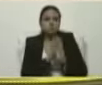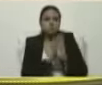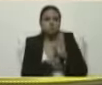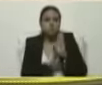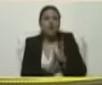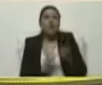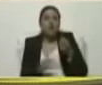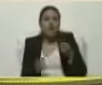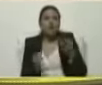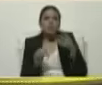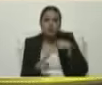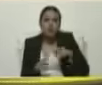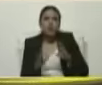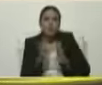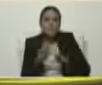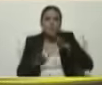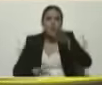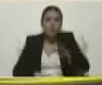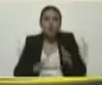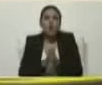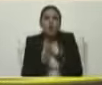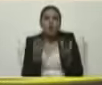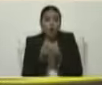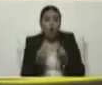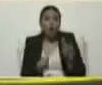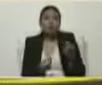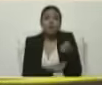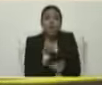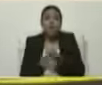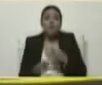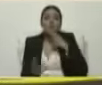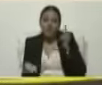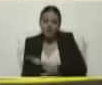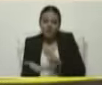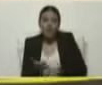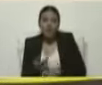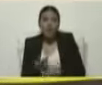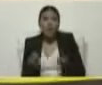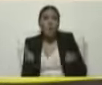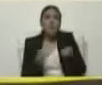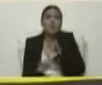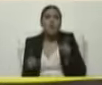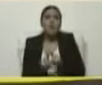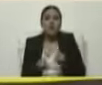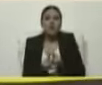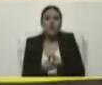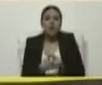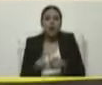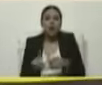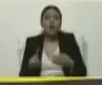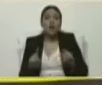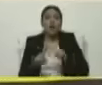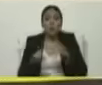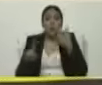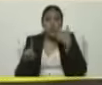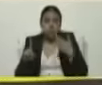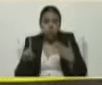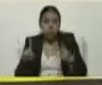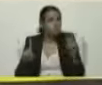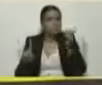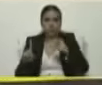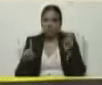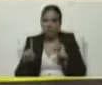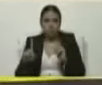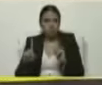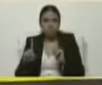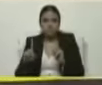que debe tener, pero con una economía real. Ya el bolívar no está sobrevaluado por el precio del petróleo,